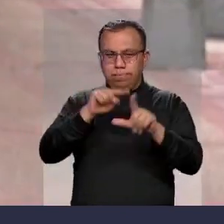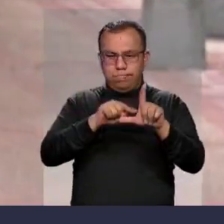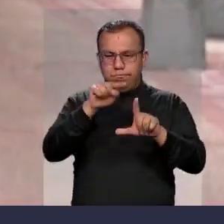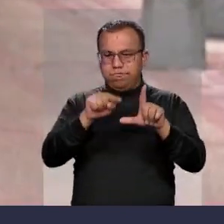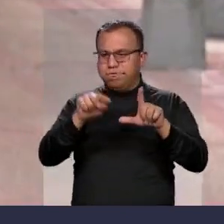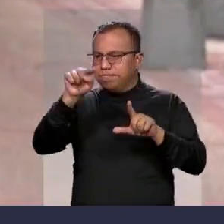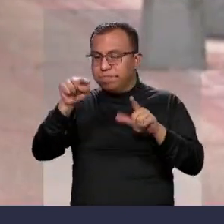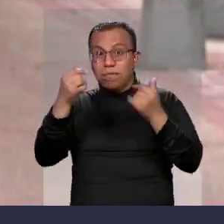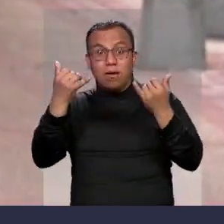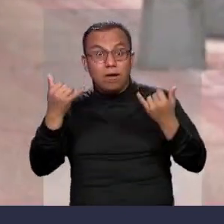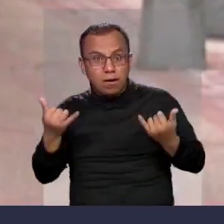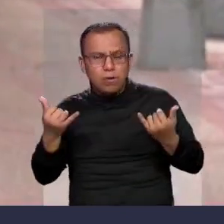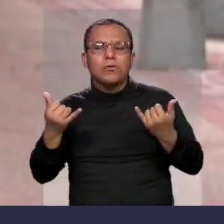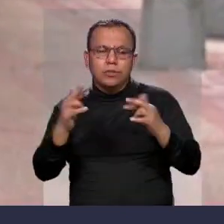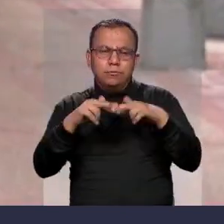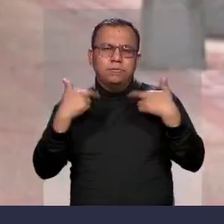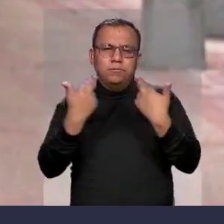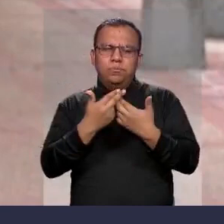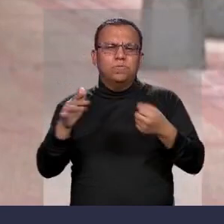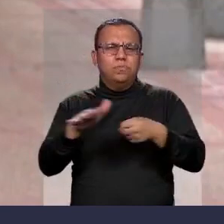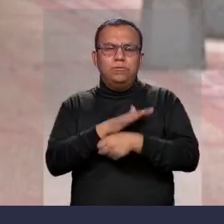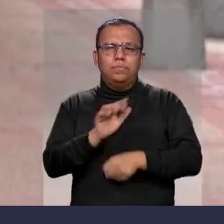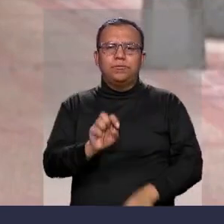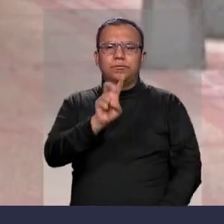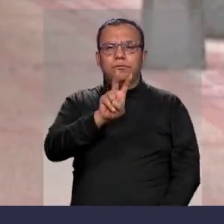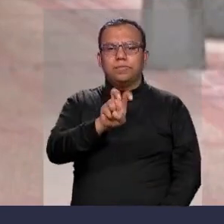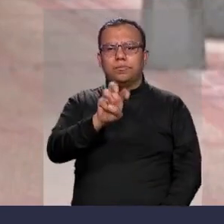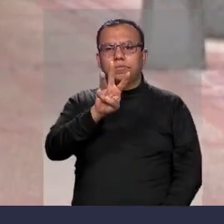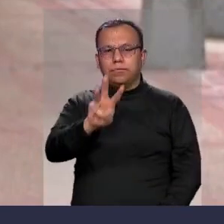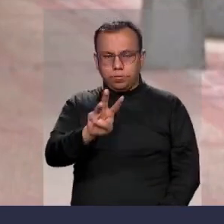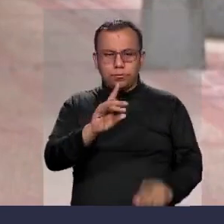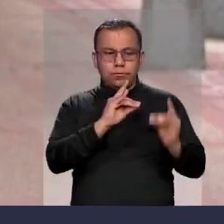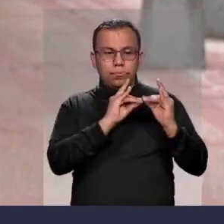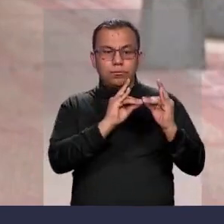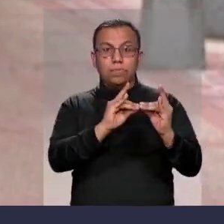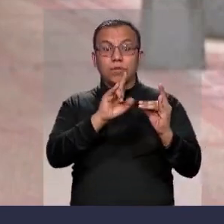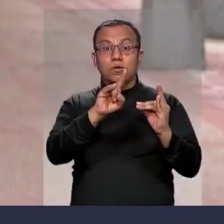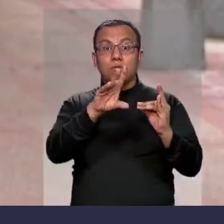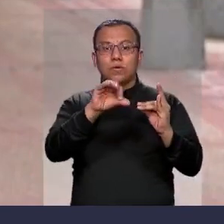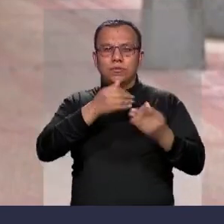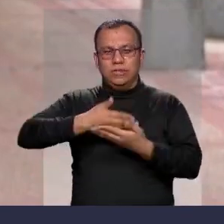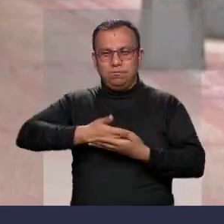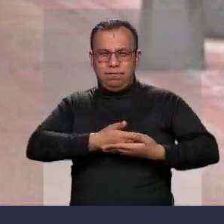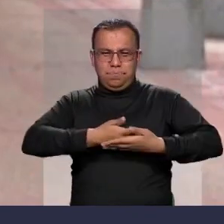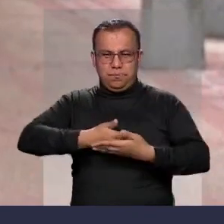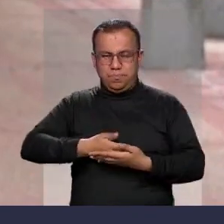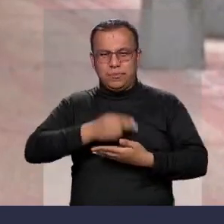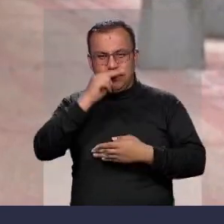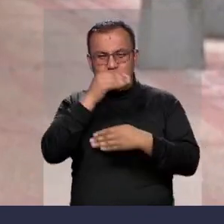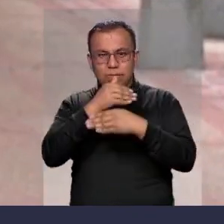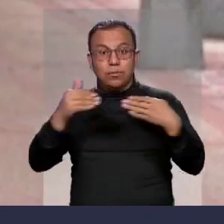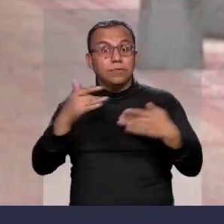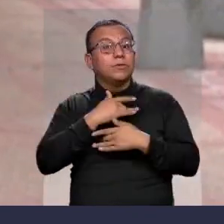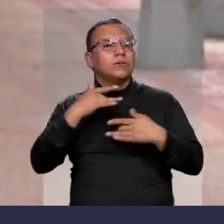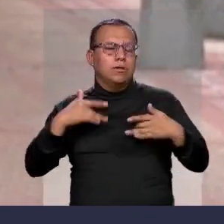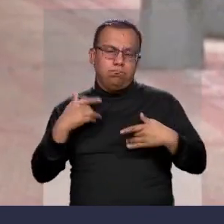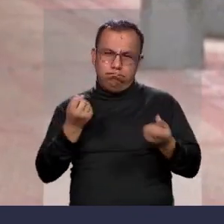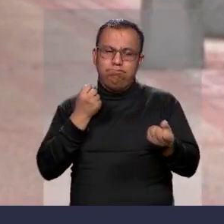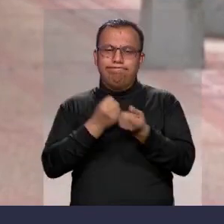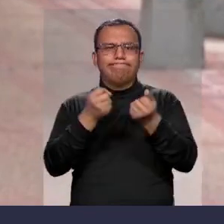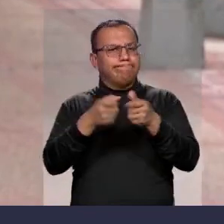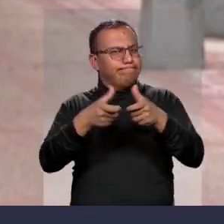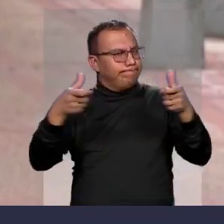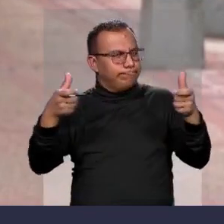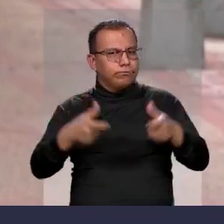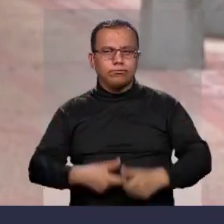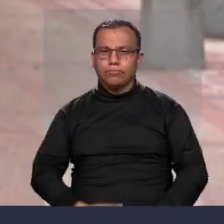respiratorio. En el momento hay una ocupación del 73% en camas UCI pediátricas y solicitan al Ministerio de Salud apoyo para el aumento de las